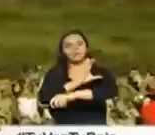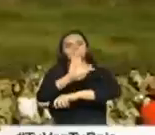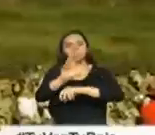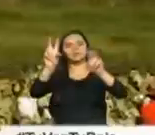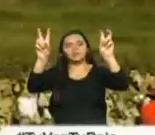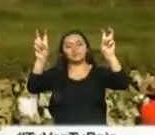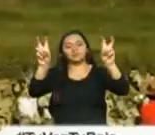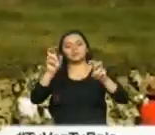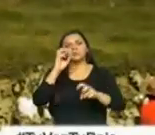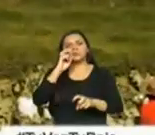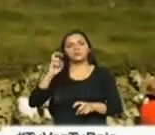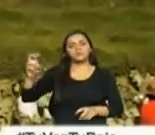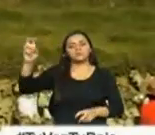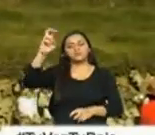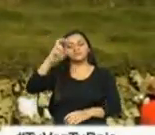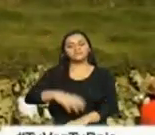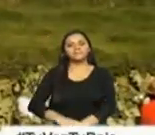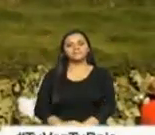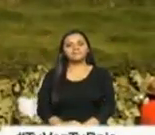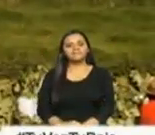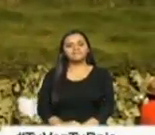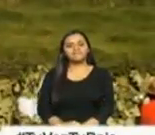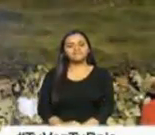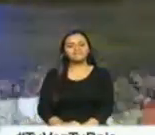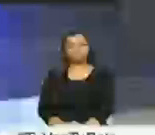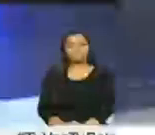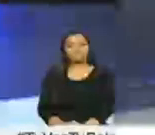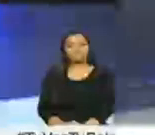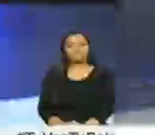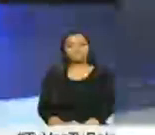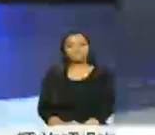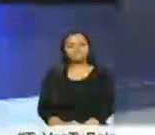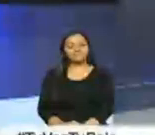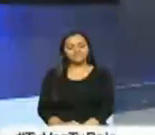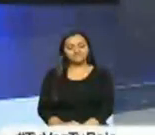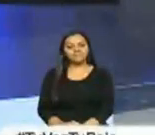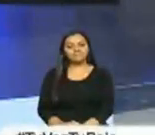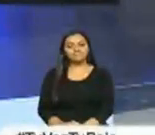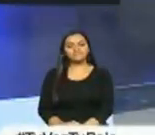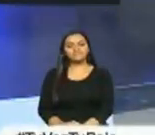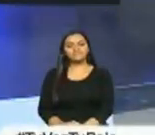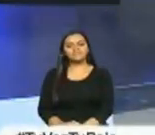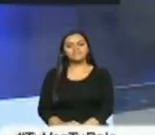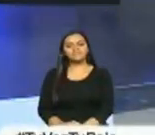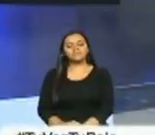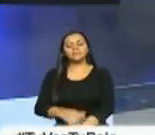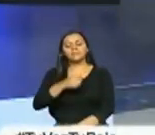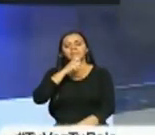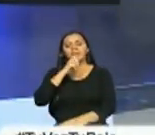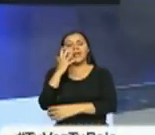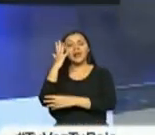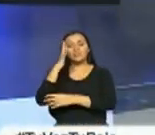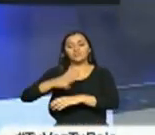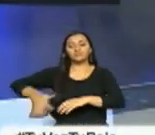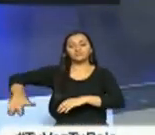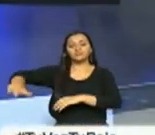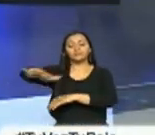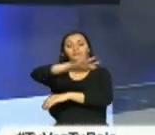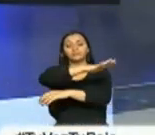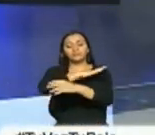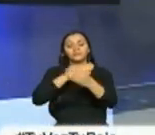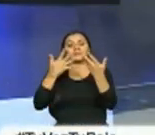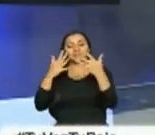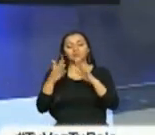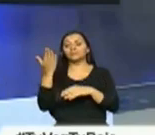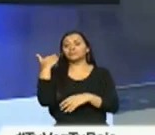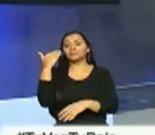en el país. Caterina Morejón, Noticiero Ciudadano. Los guayacanes volvieron a florecer. Desde el